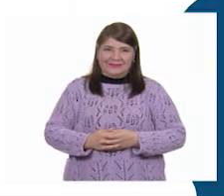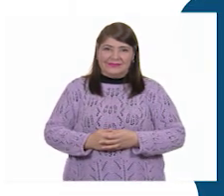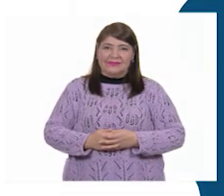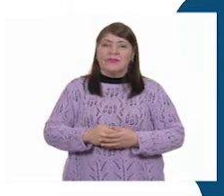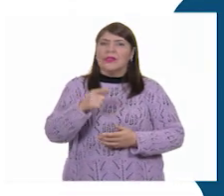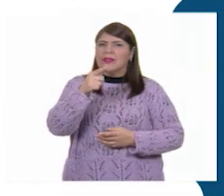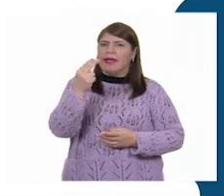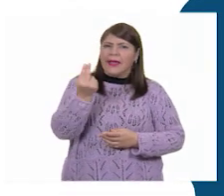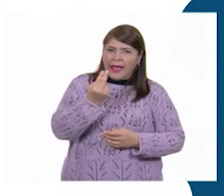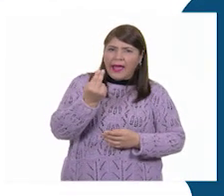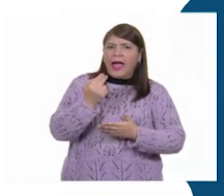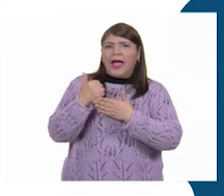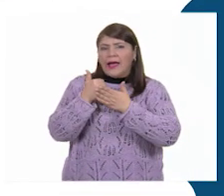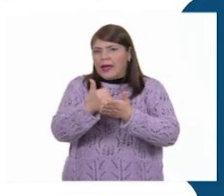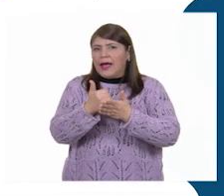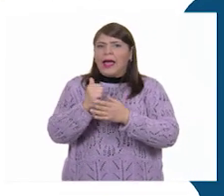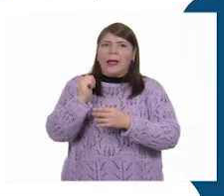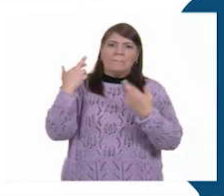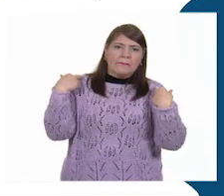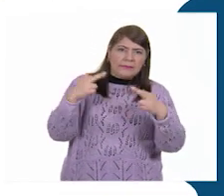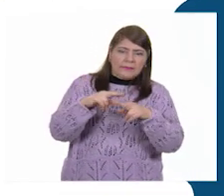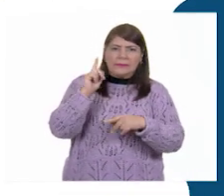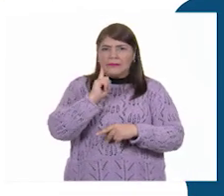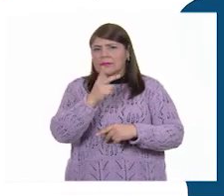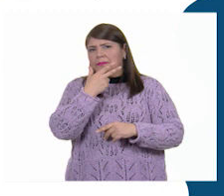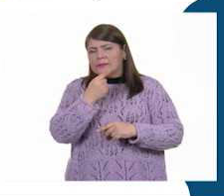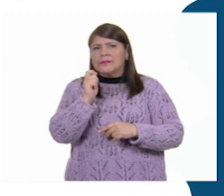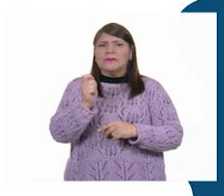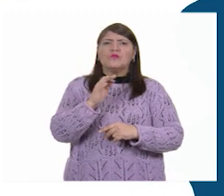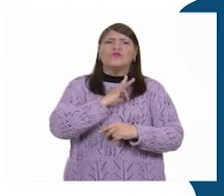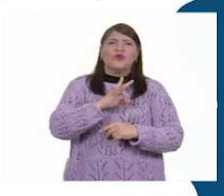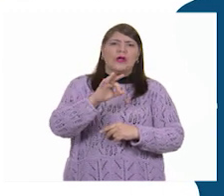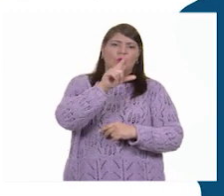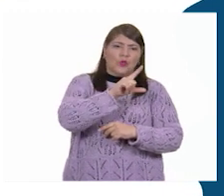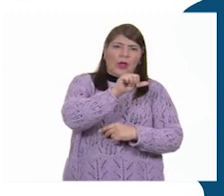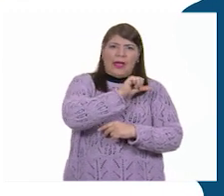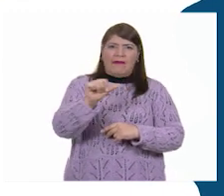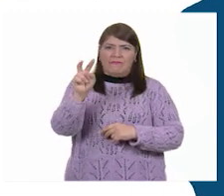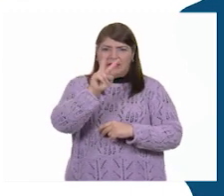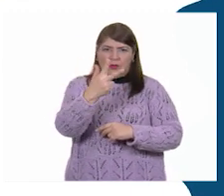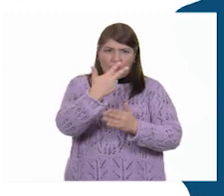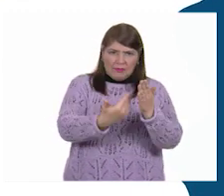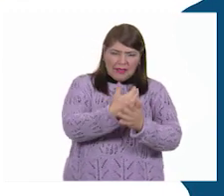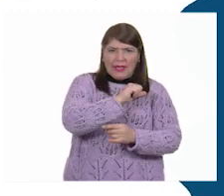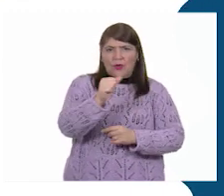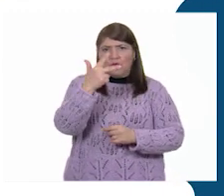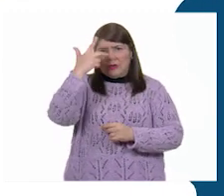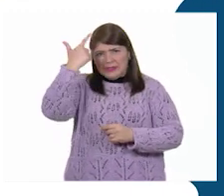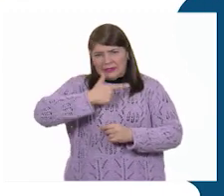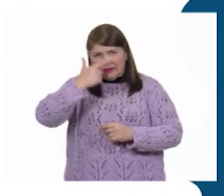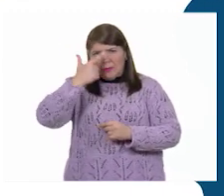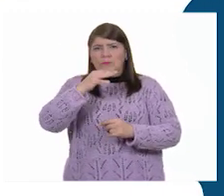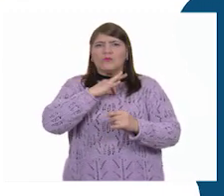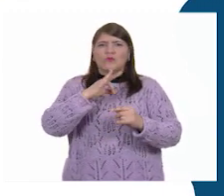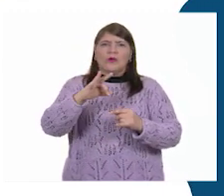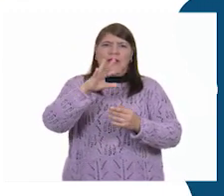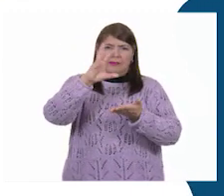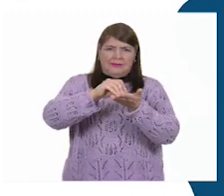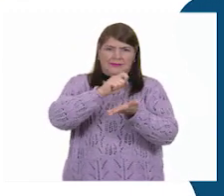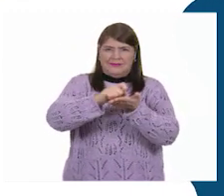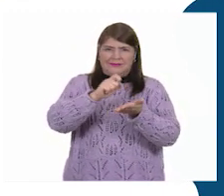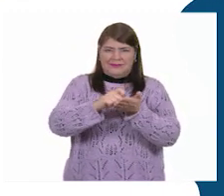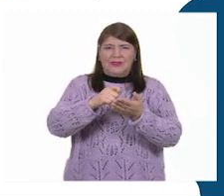Para solicitar apoyo pedagógico, comunícate con maestras y maestros de lunes a viernes de 8 a 20 horas al